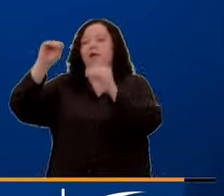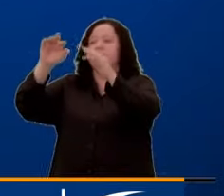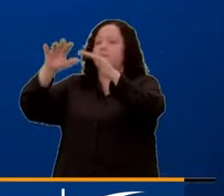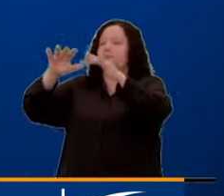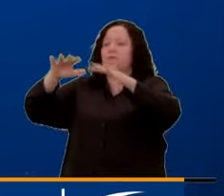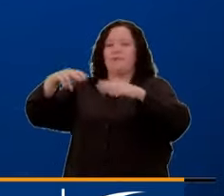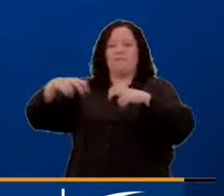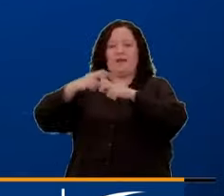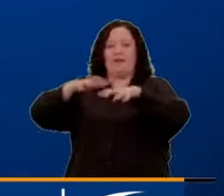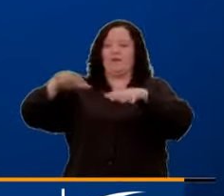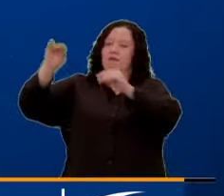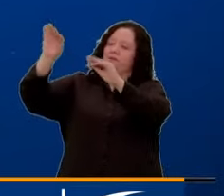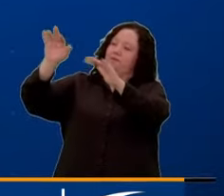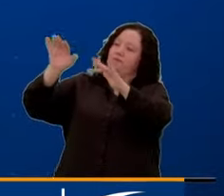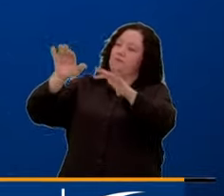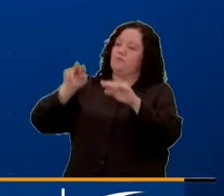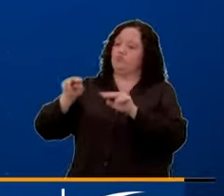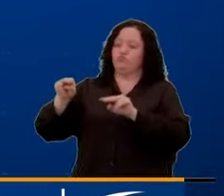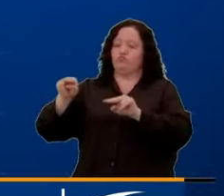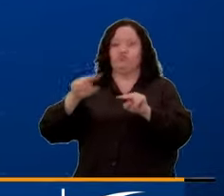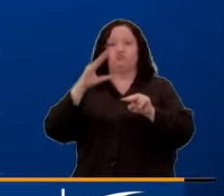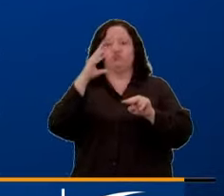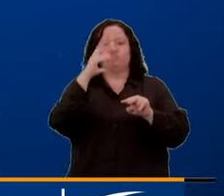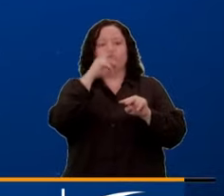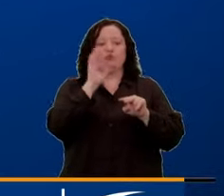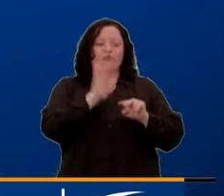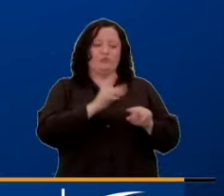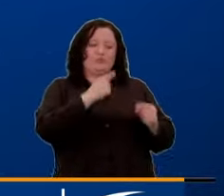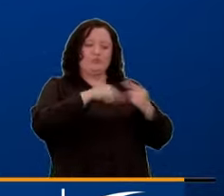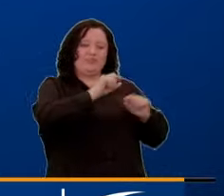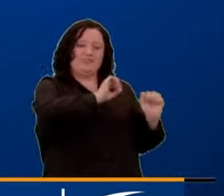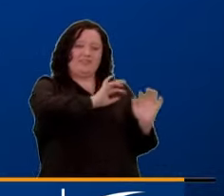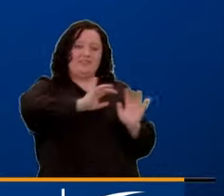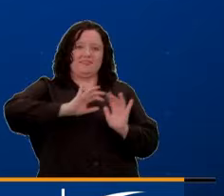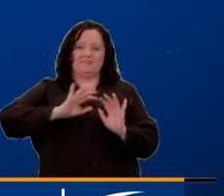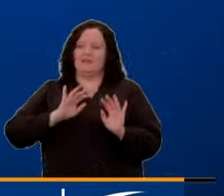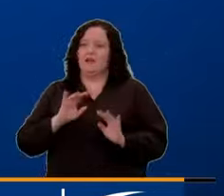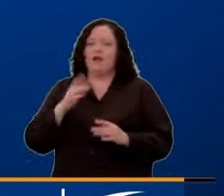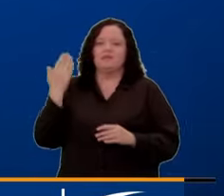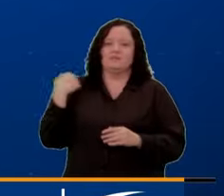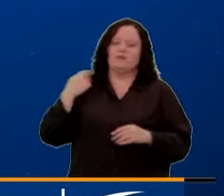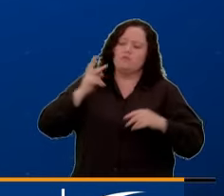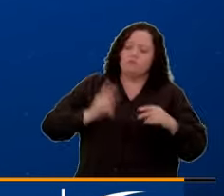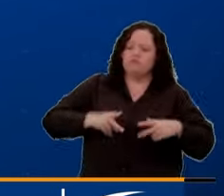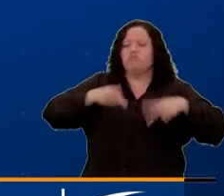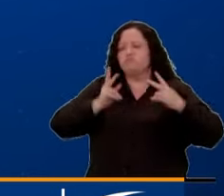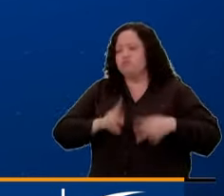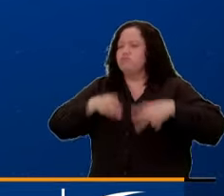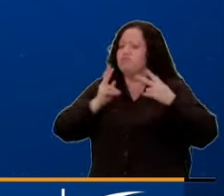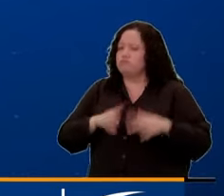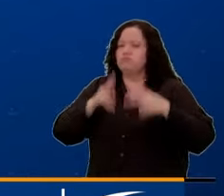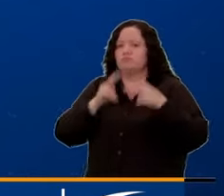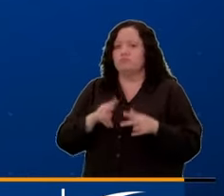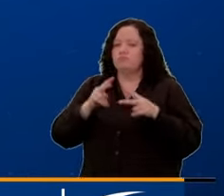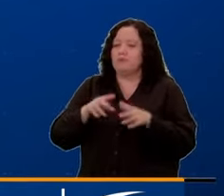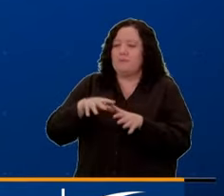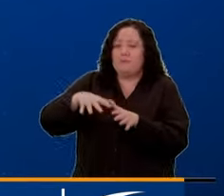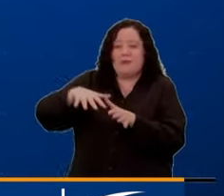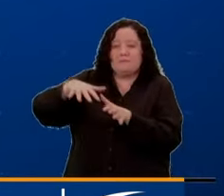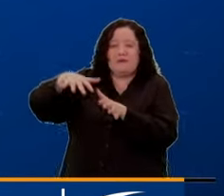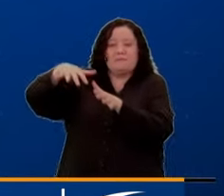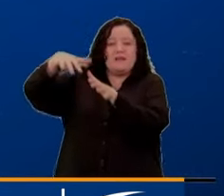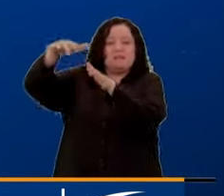parque, brindando un bello espectáculo para esos turistas que después de caminar horas lograron llegar hasta las partes más altas